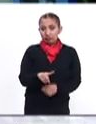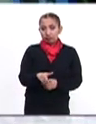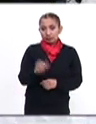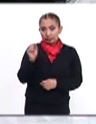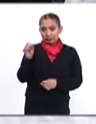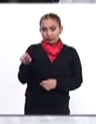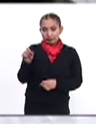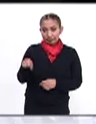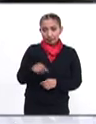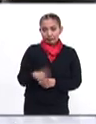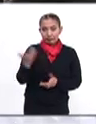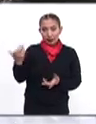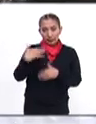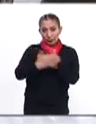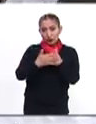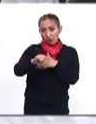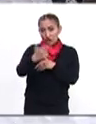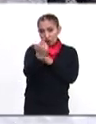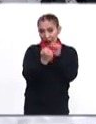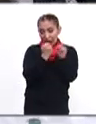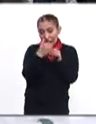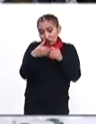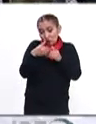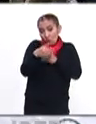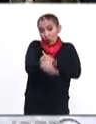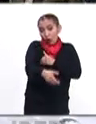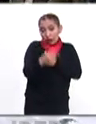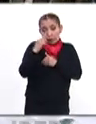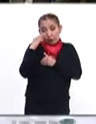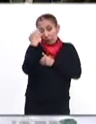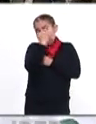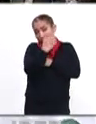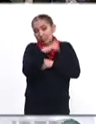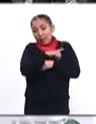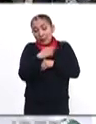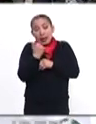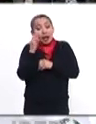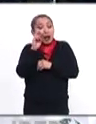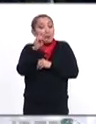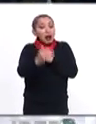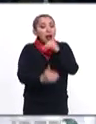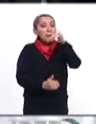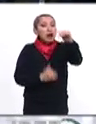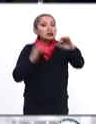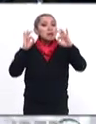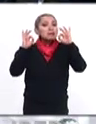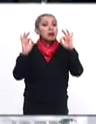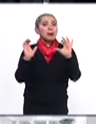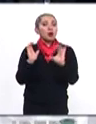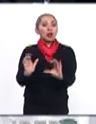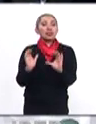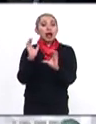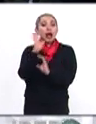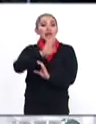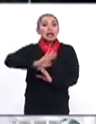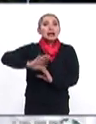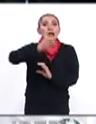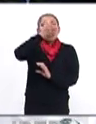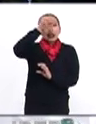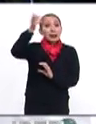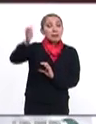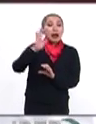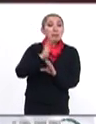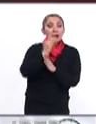que justamente en los próximos 12 años se deberán ver avances contundentes, ¿no? De contención, sobre